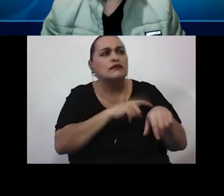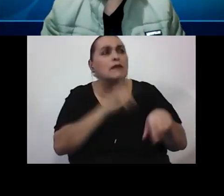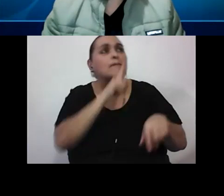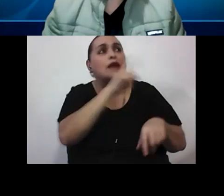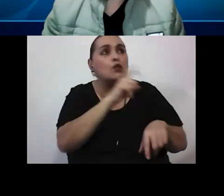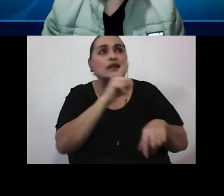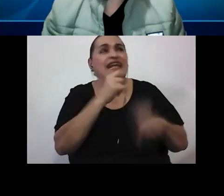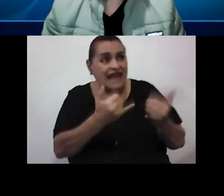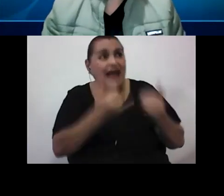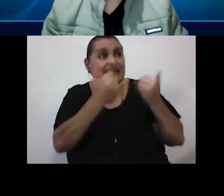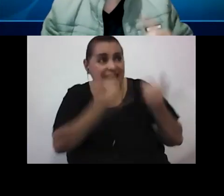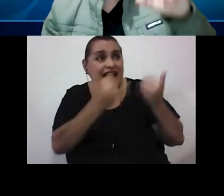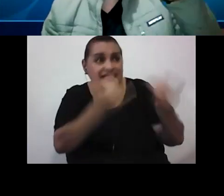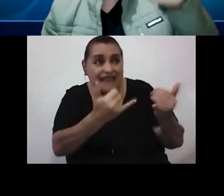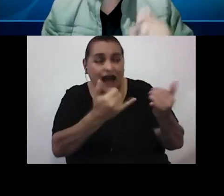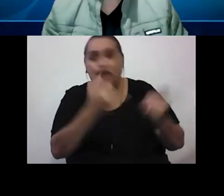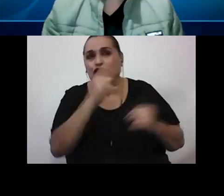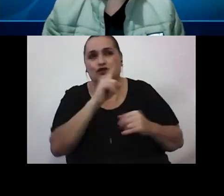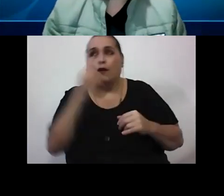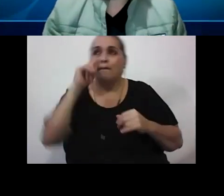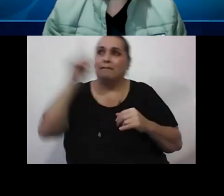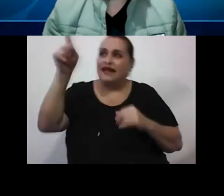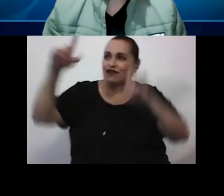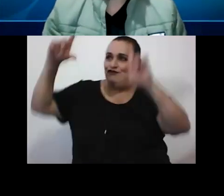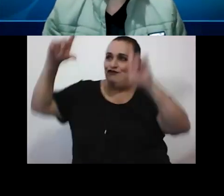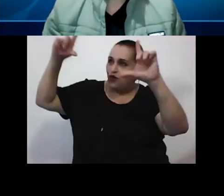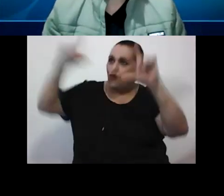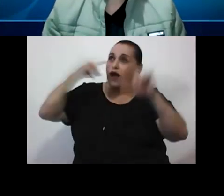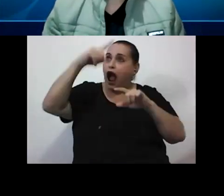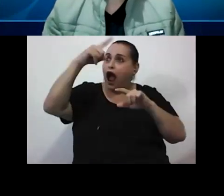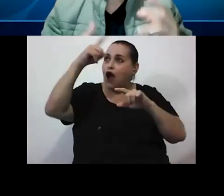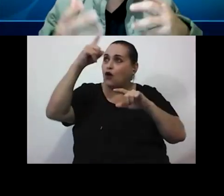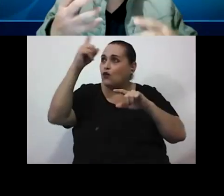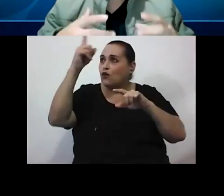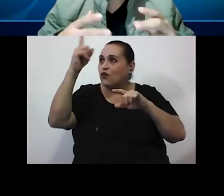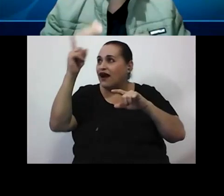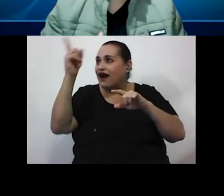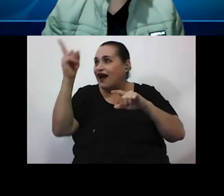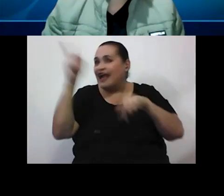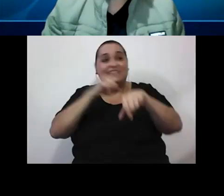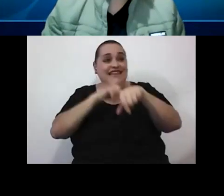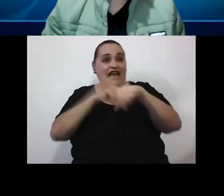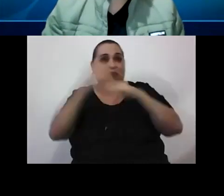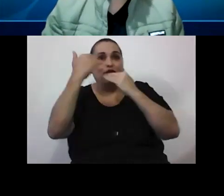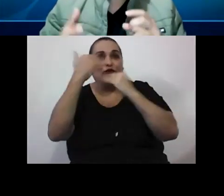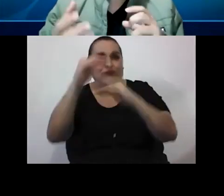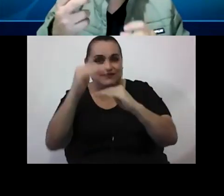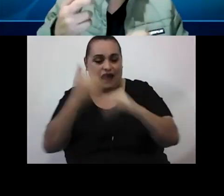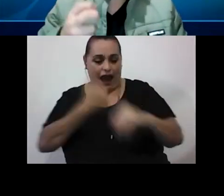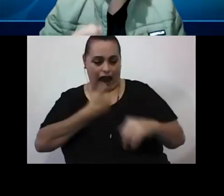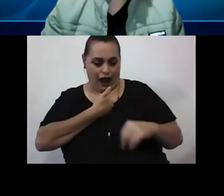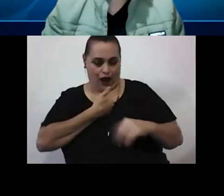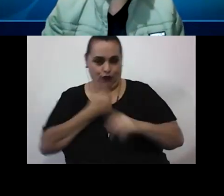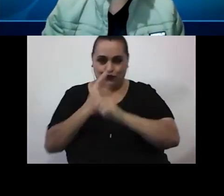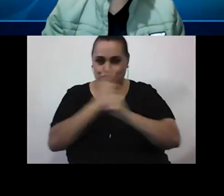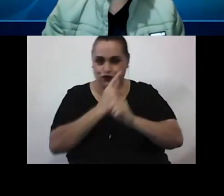de ya lo vamos a hacer, se fija en la aguja. Y ya él aprende ahí a autorregularse, ya él